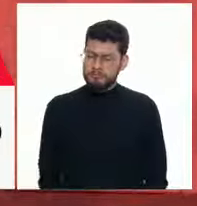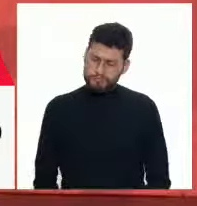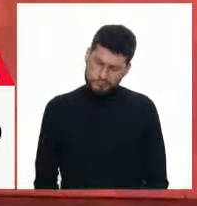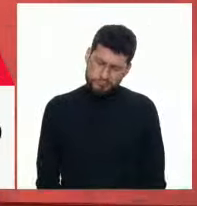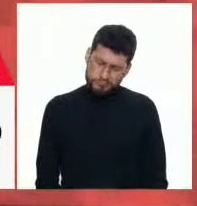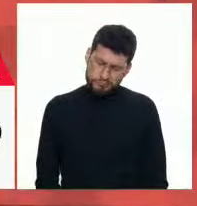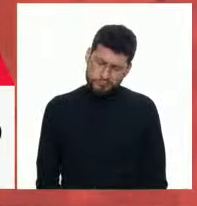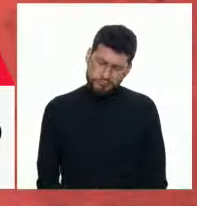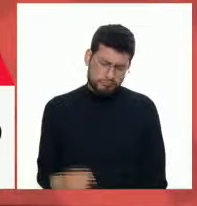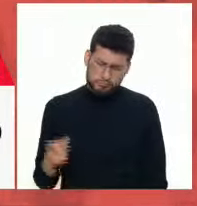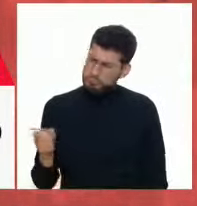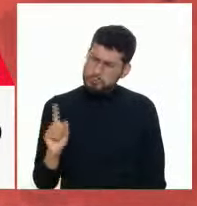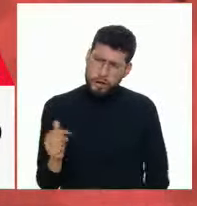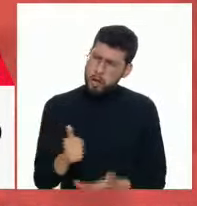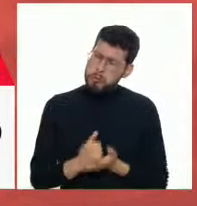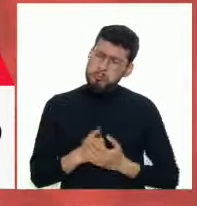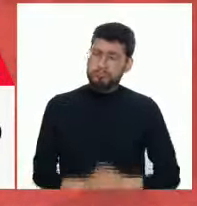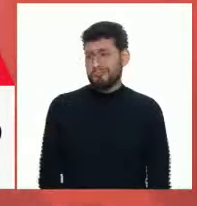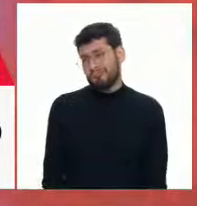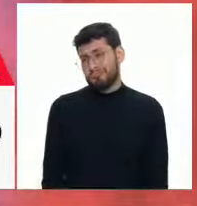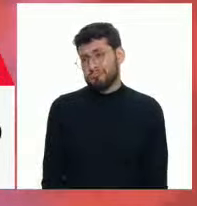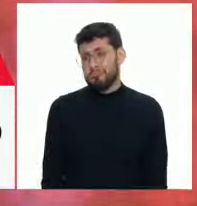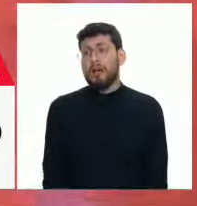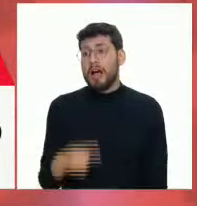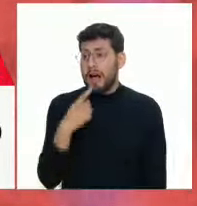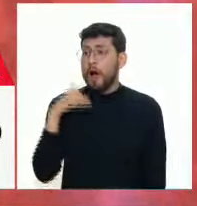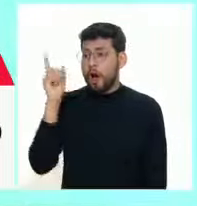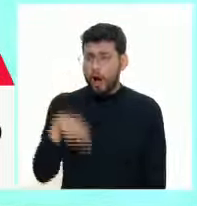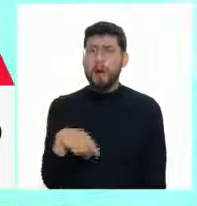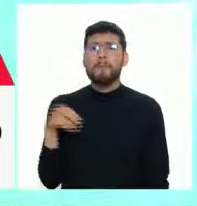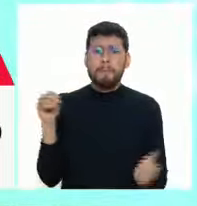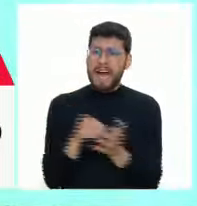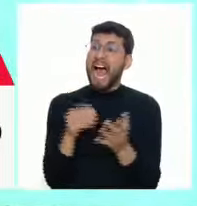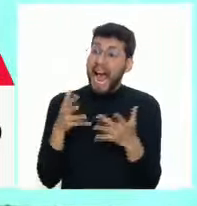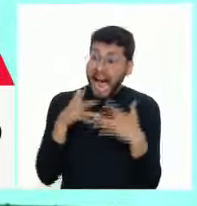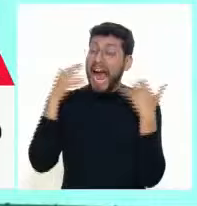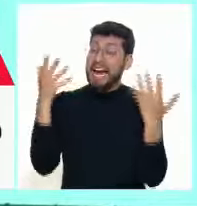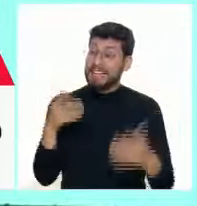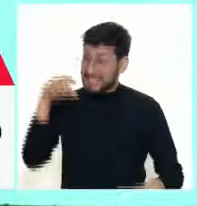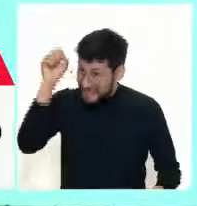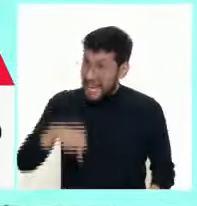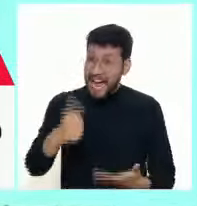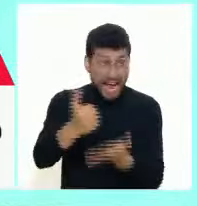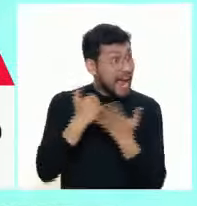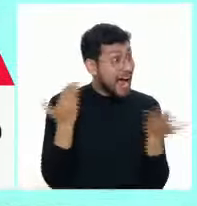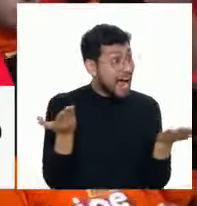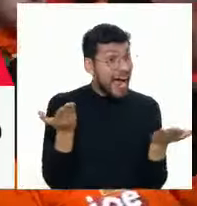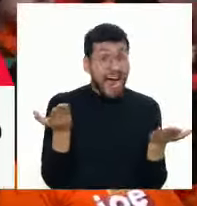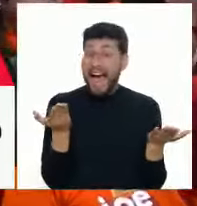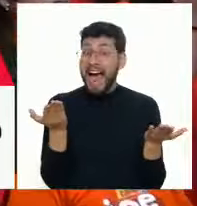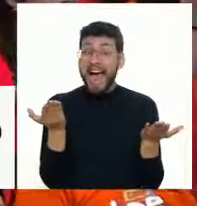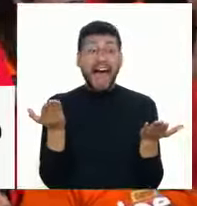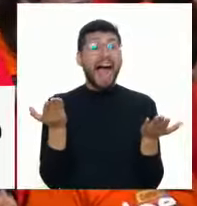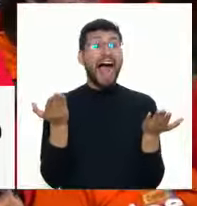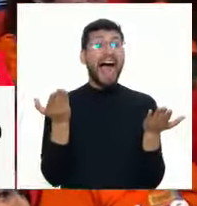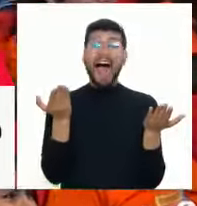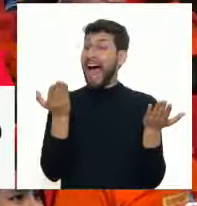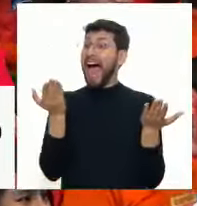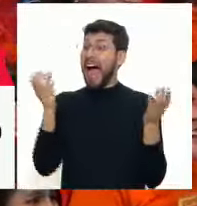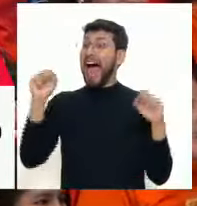Chicos, yo creo que de verdad no me quieren ayudar. Porque tiene que ser con un poquito más de alegría. ¿Me pueden ayudar con eso?